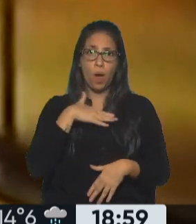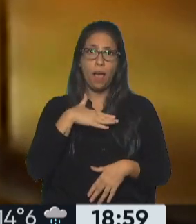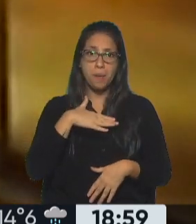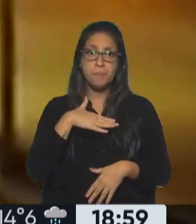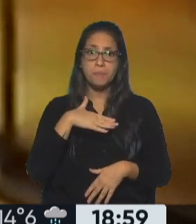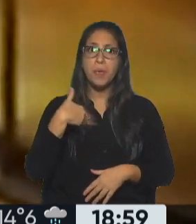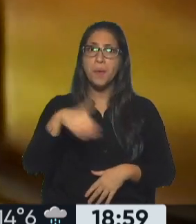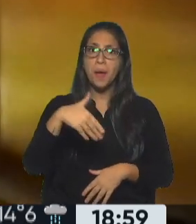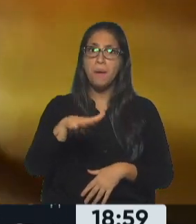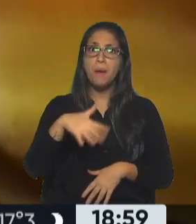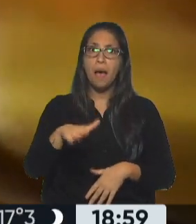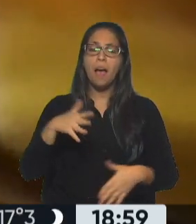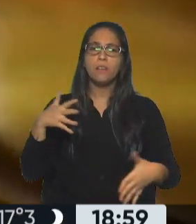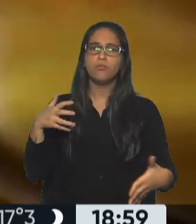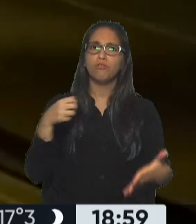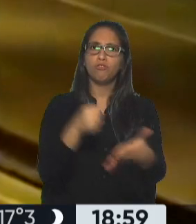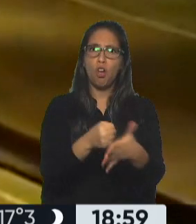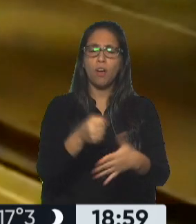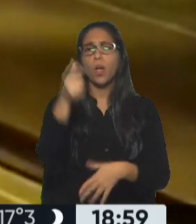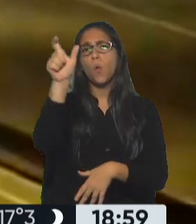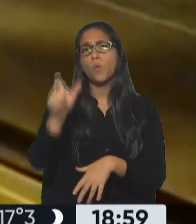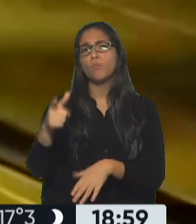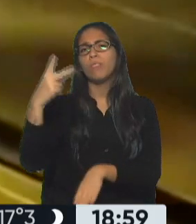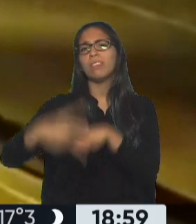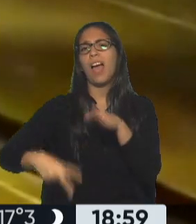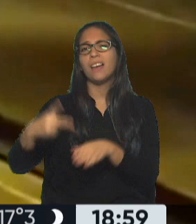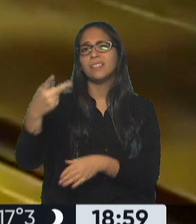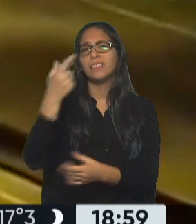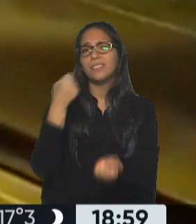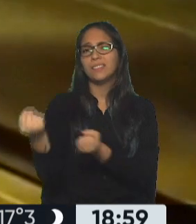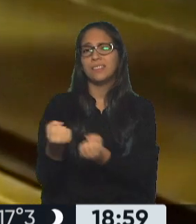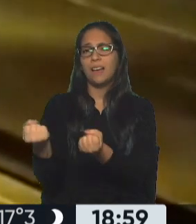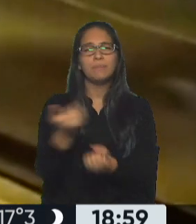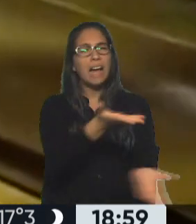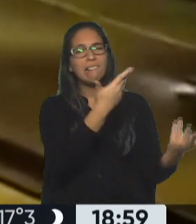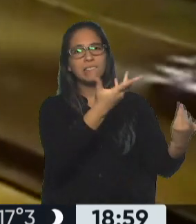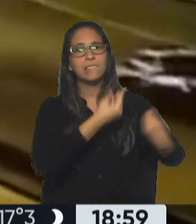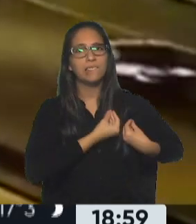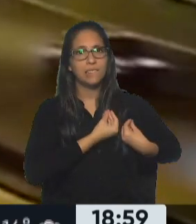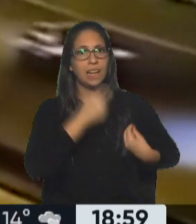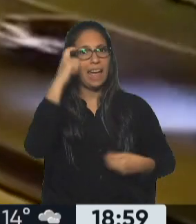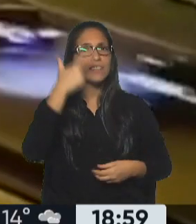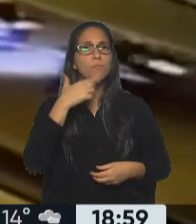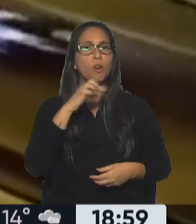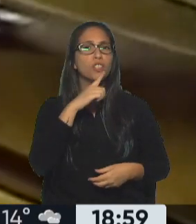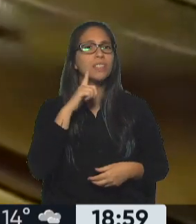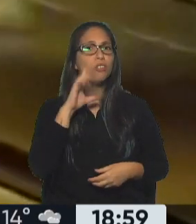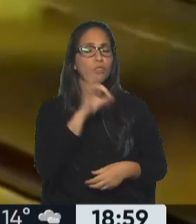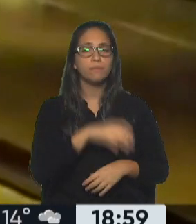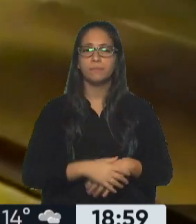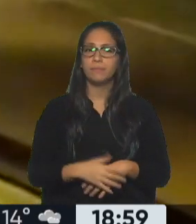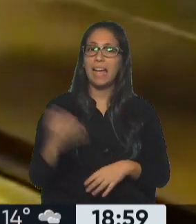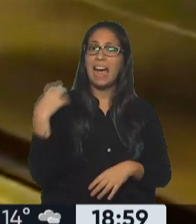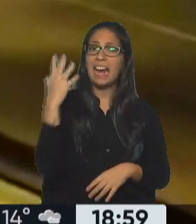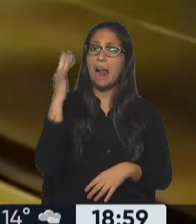a dar el gran choque con un laburante con un taxista Expósito ayúdame ocurrió en la avenida general